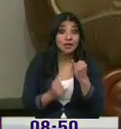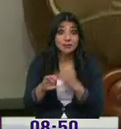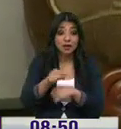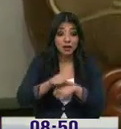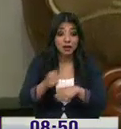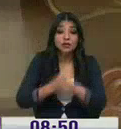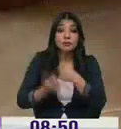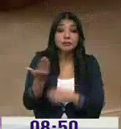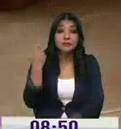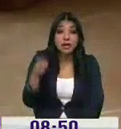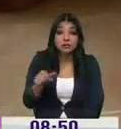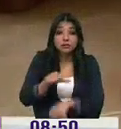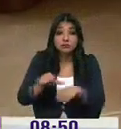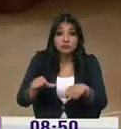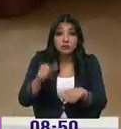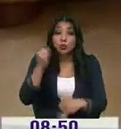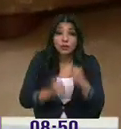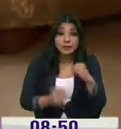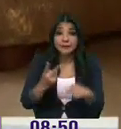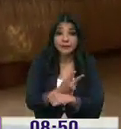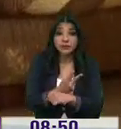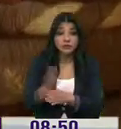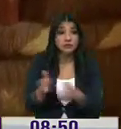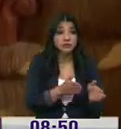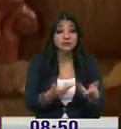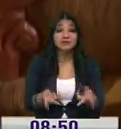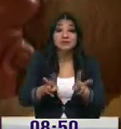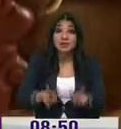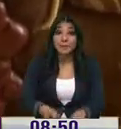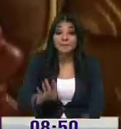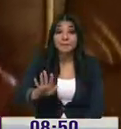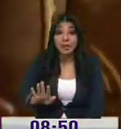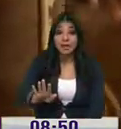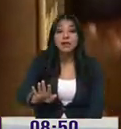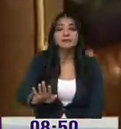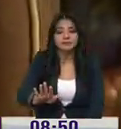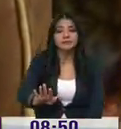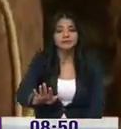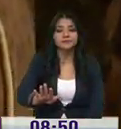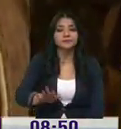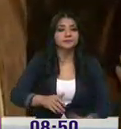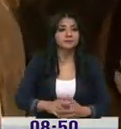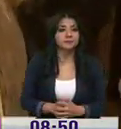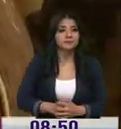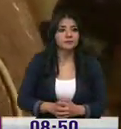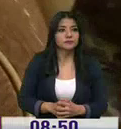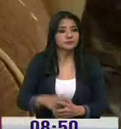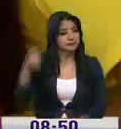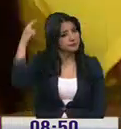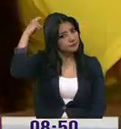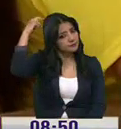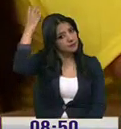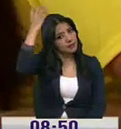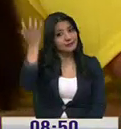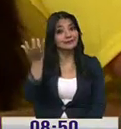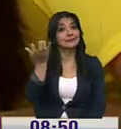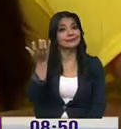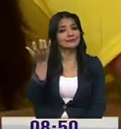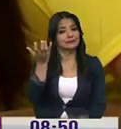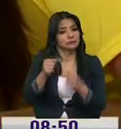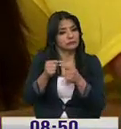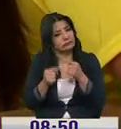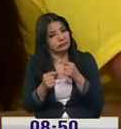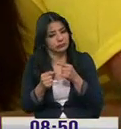pasado. Pero no solo eso. Al diagnóstico de Joao, se le suma una parálisis cerebral. Desde un inicio a su